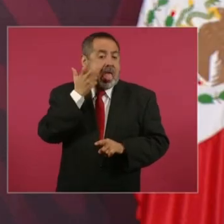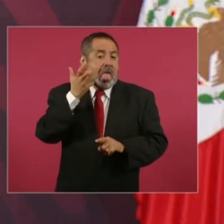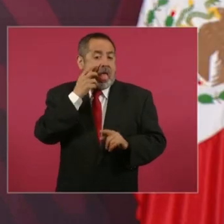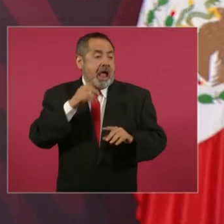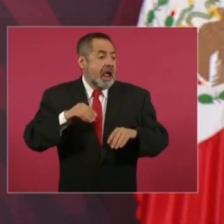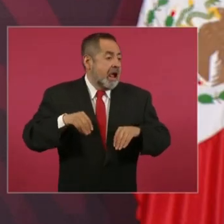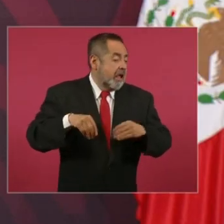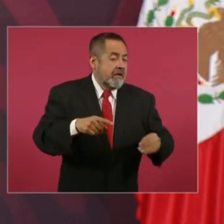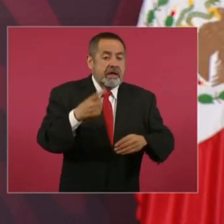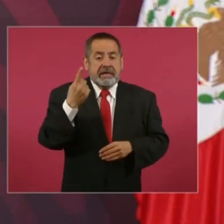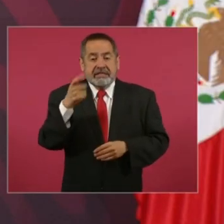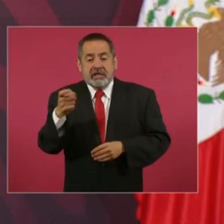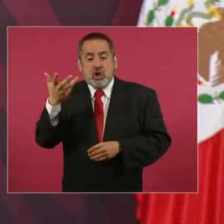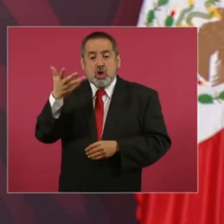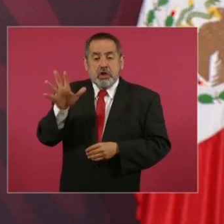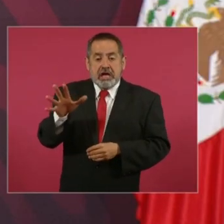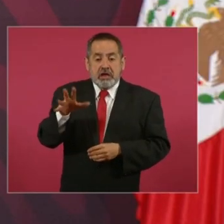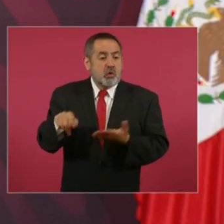110.